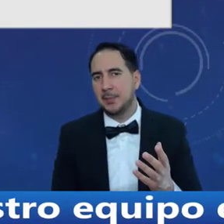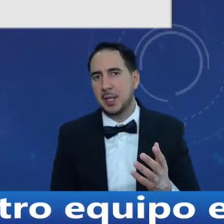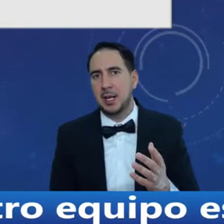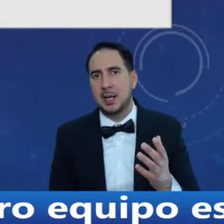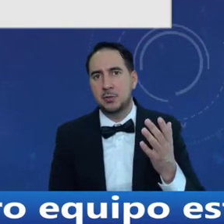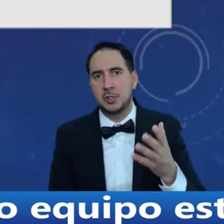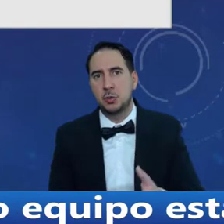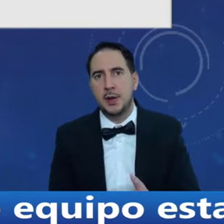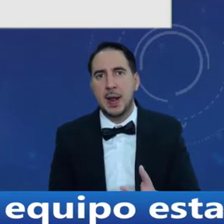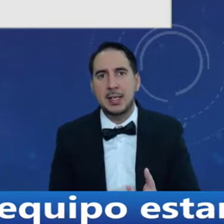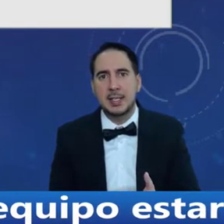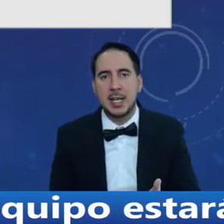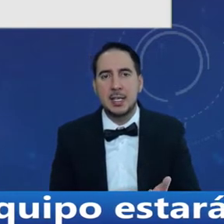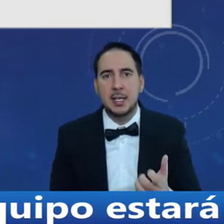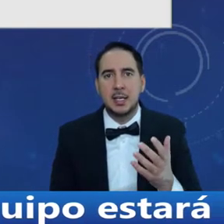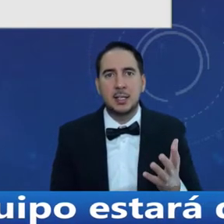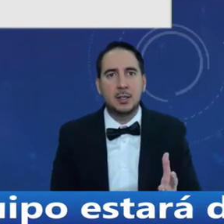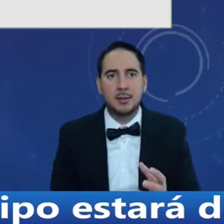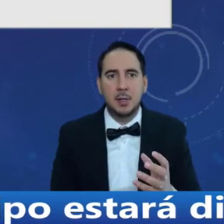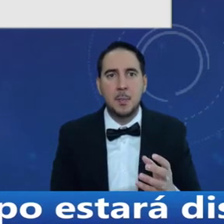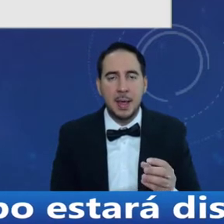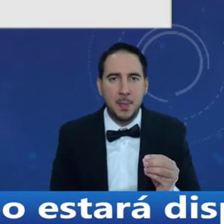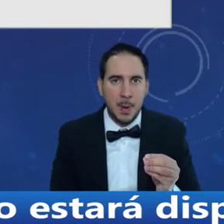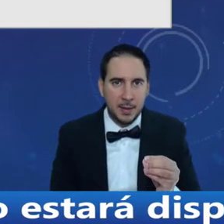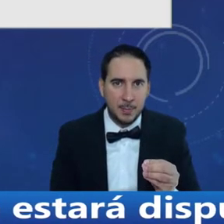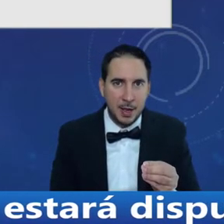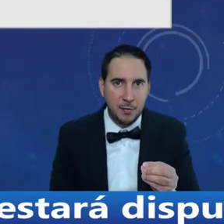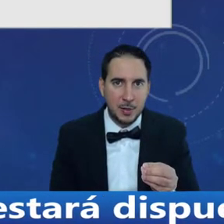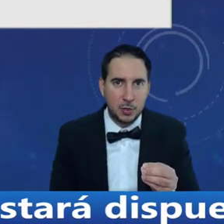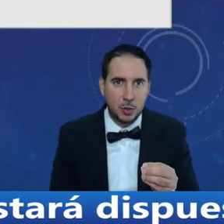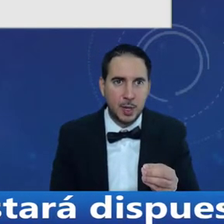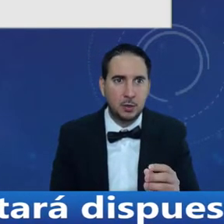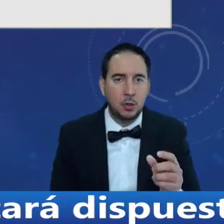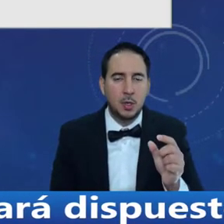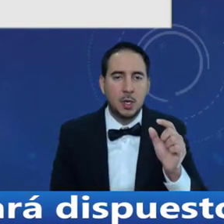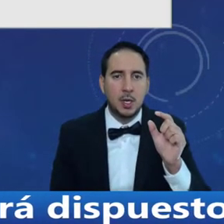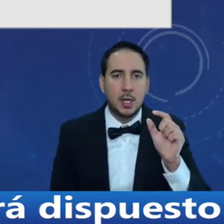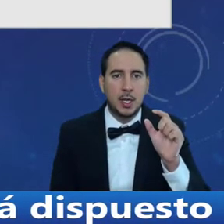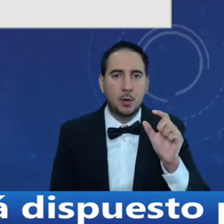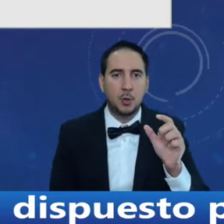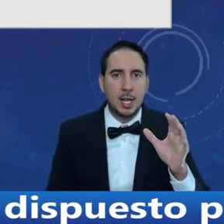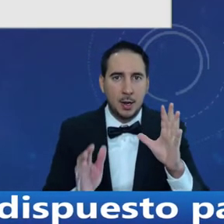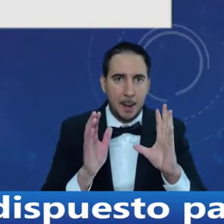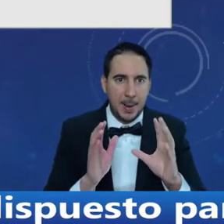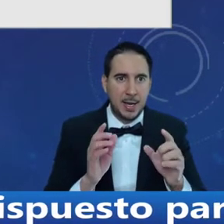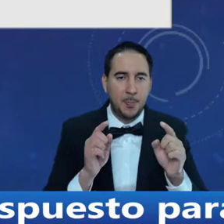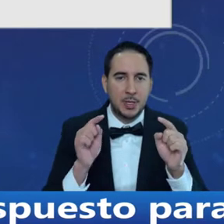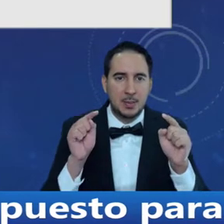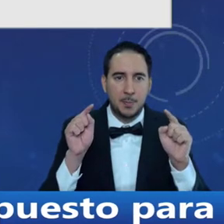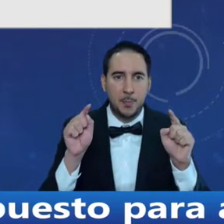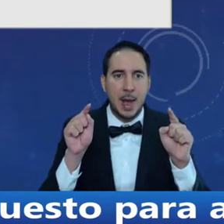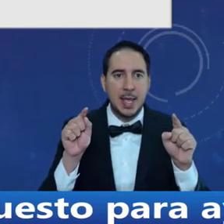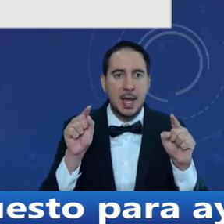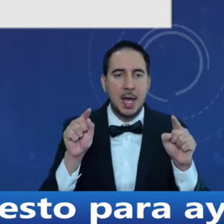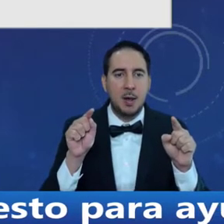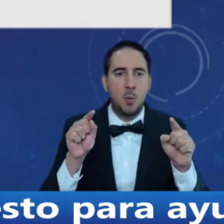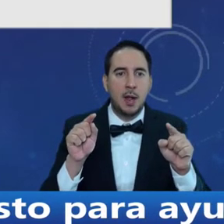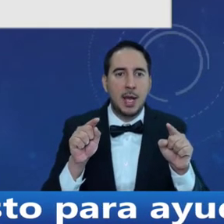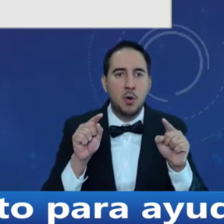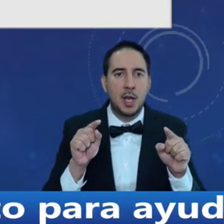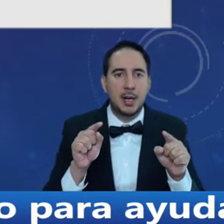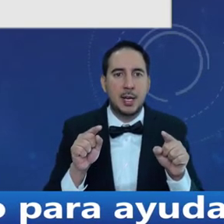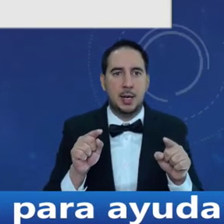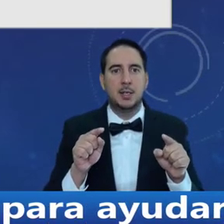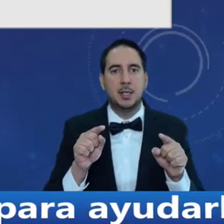la solicitud de Real Estate. Y más información sobre esto. Como tal, la página, pues vaya a